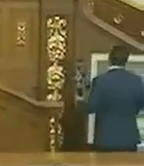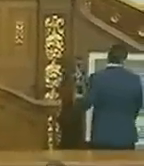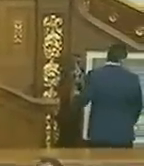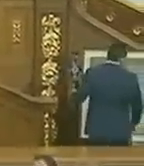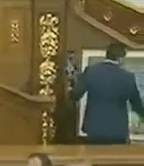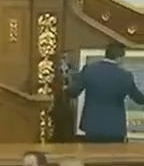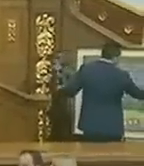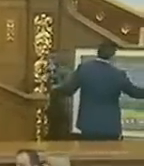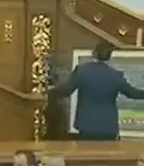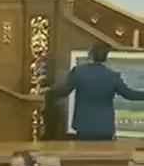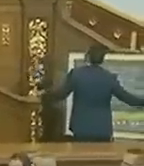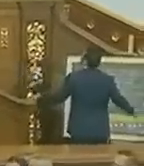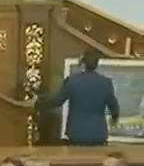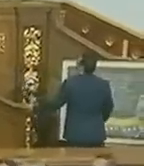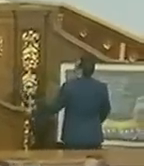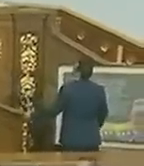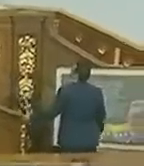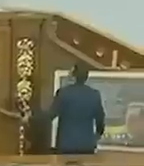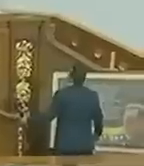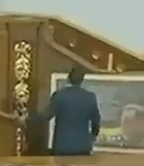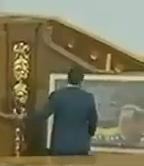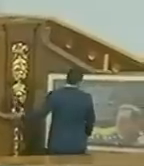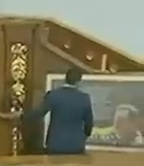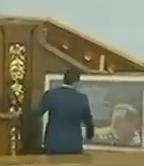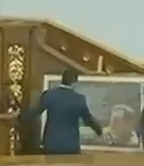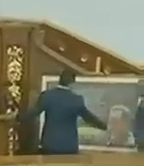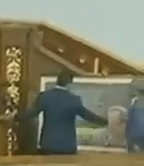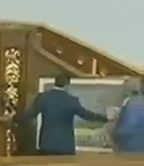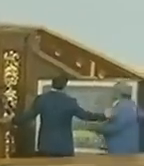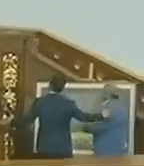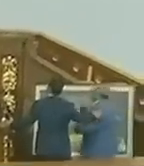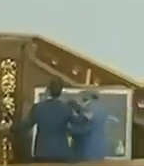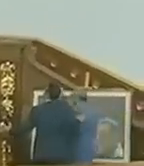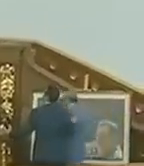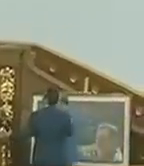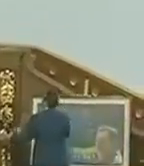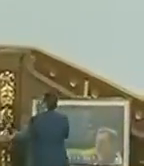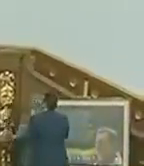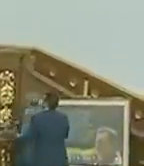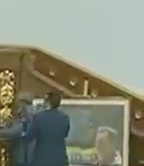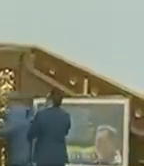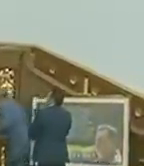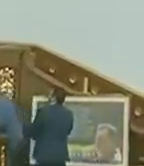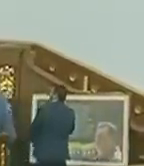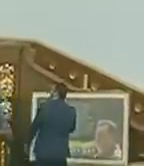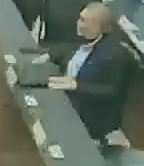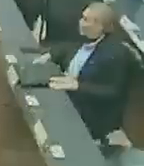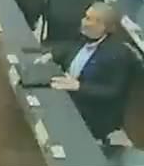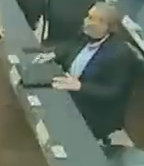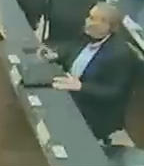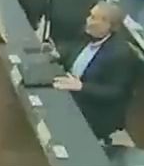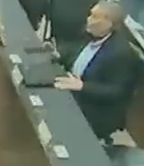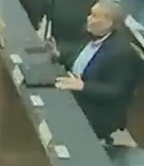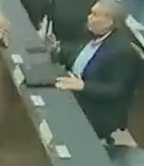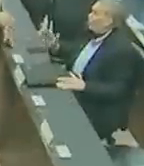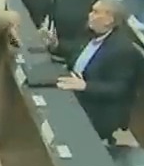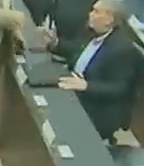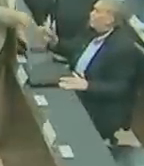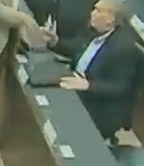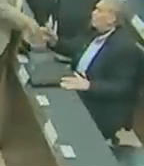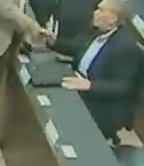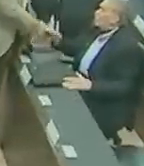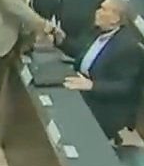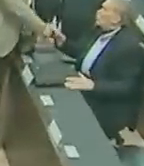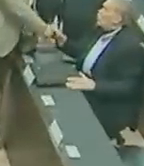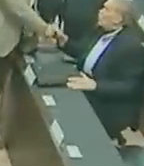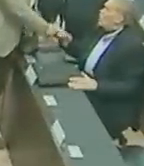día. En el primer punto, tomó la palabra el diputado Eric Goicochea, siendo aprobado. De igual manera, el segundo